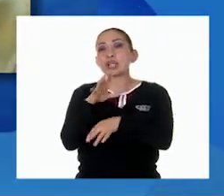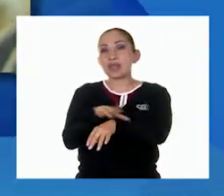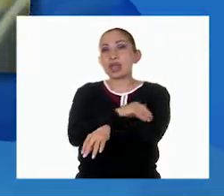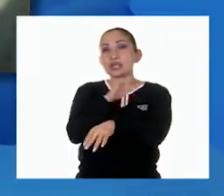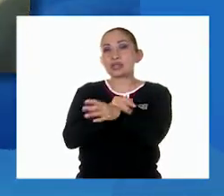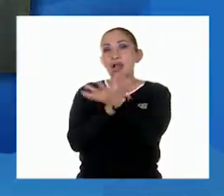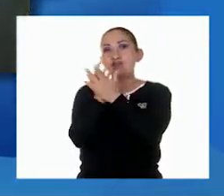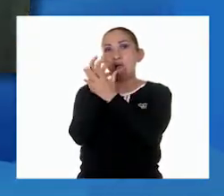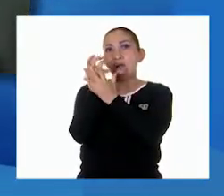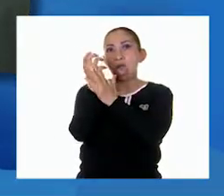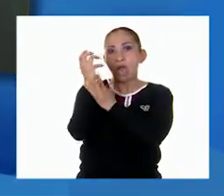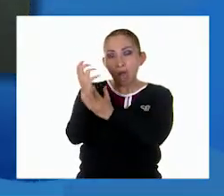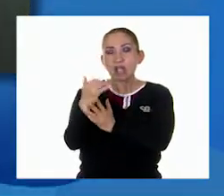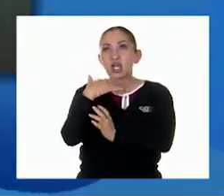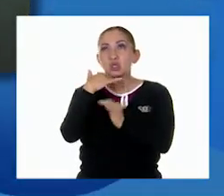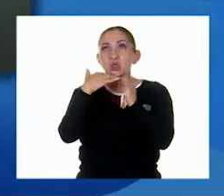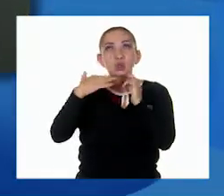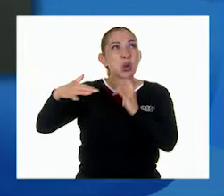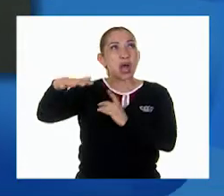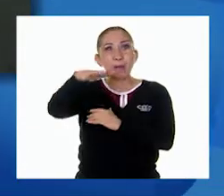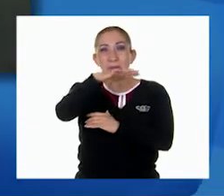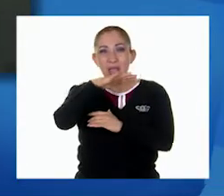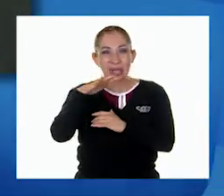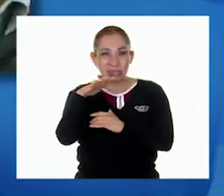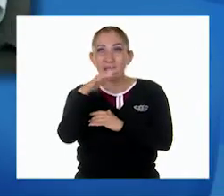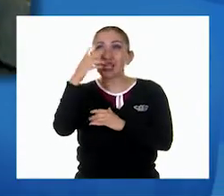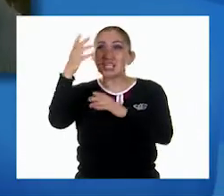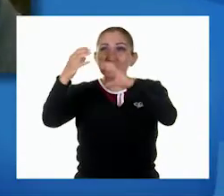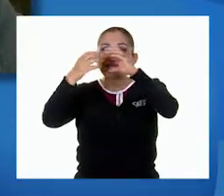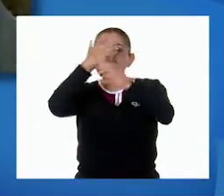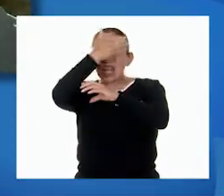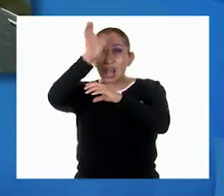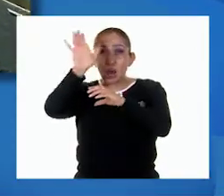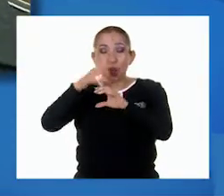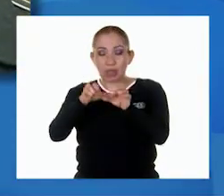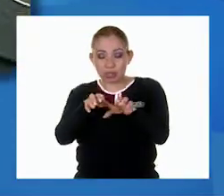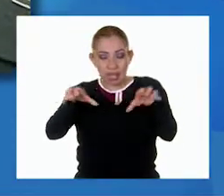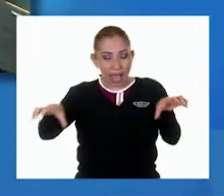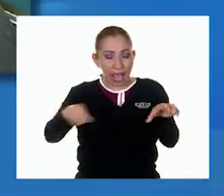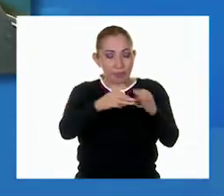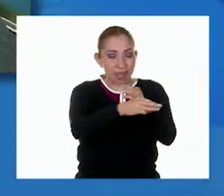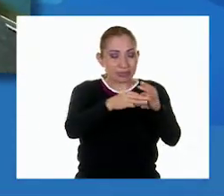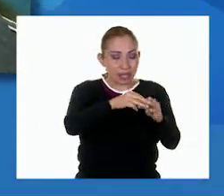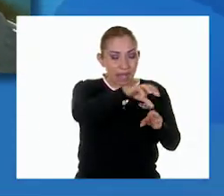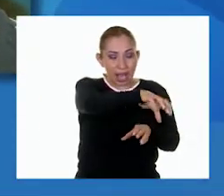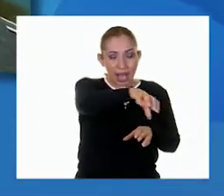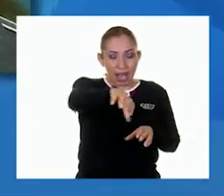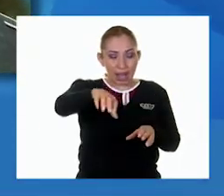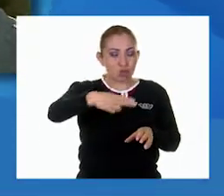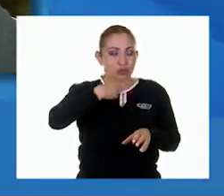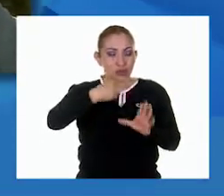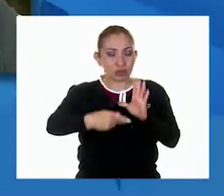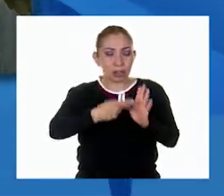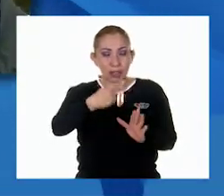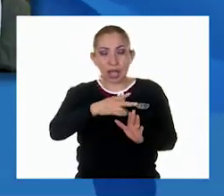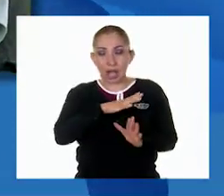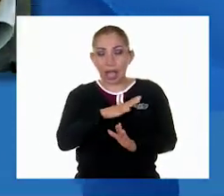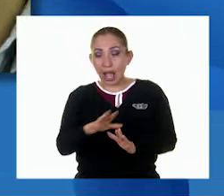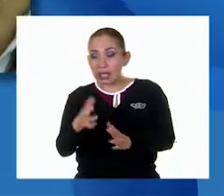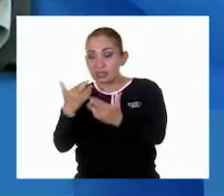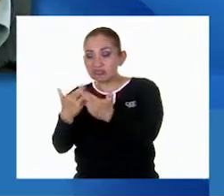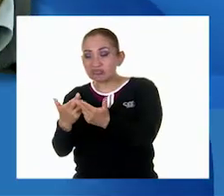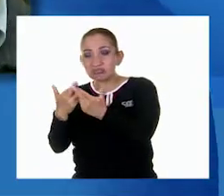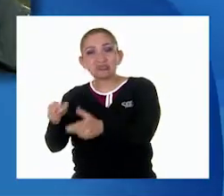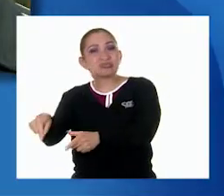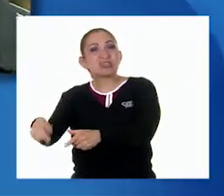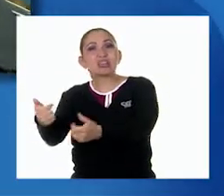energía excesiva que contamina el ambiente y la atmósfera. Una vez que ya se separan los materiales que se van a reciclar, existe un rechazo, un sobrante.